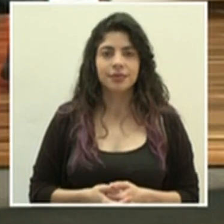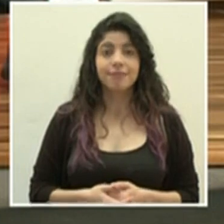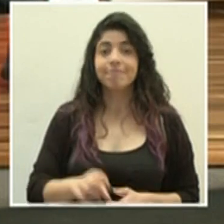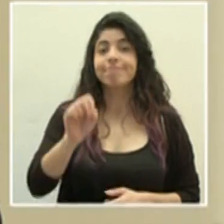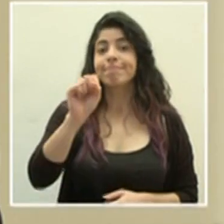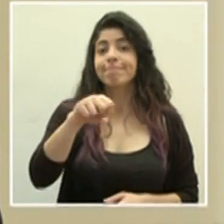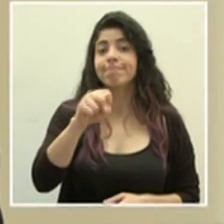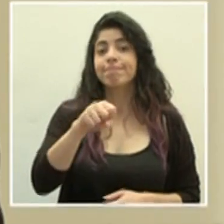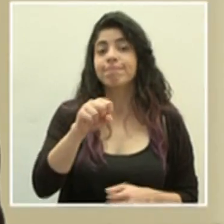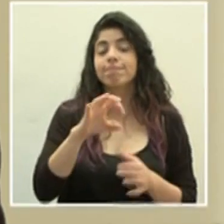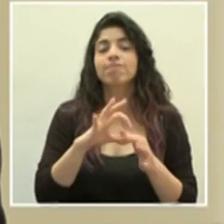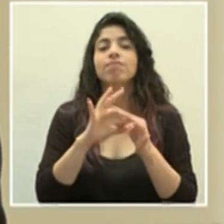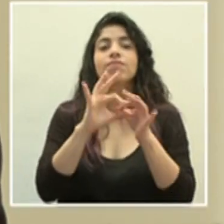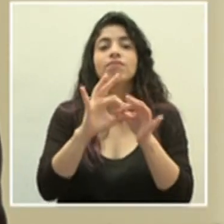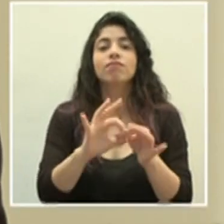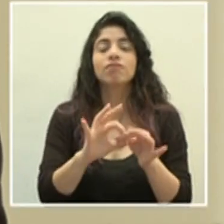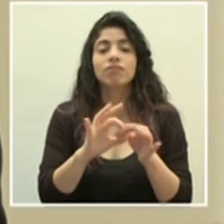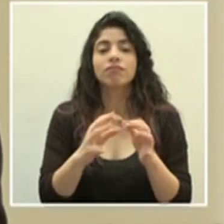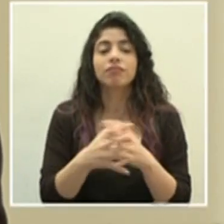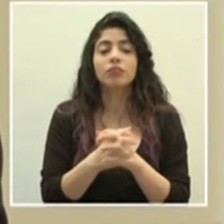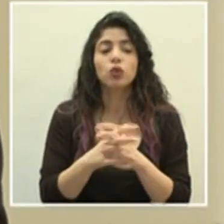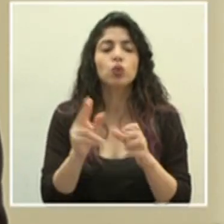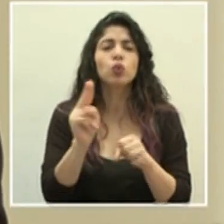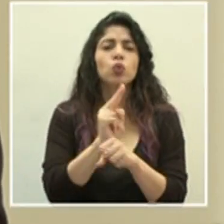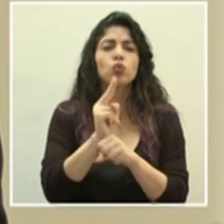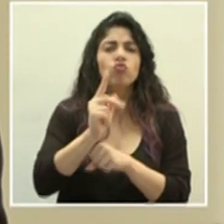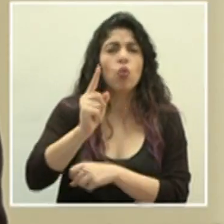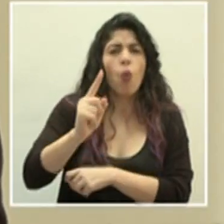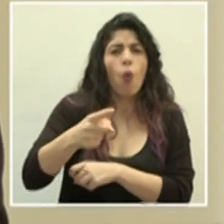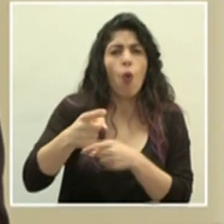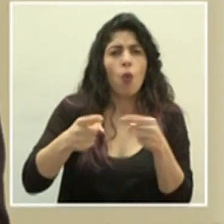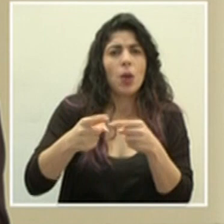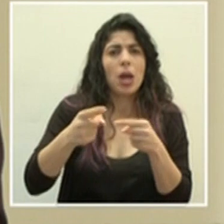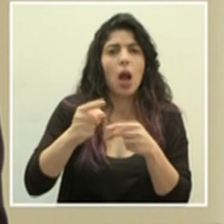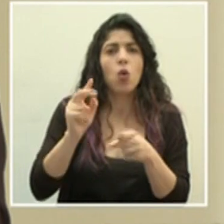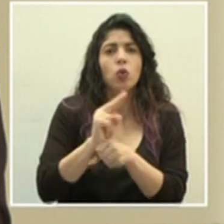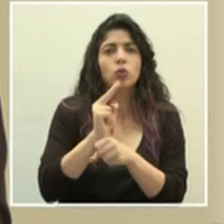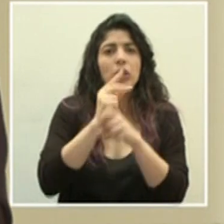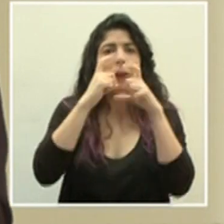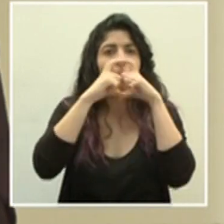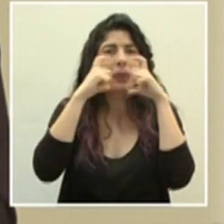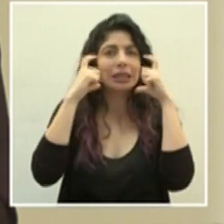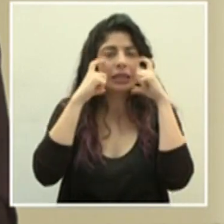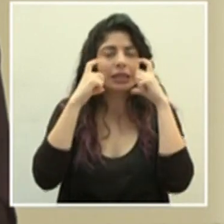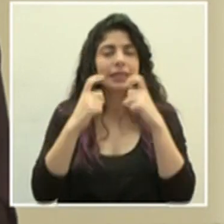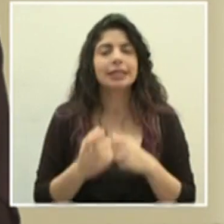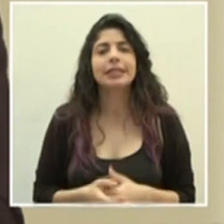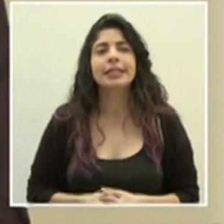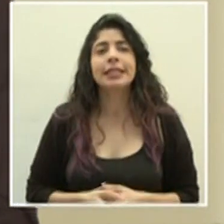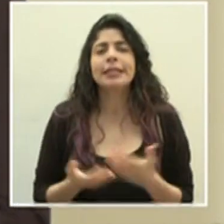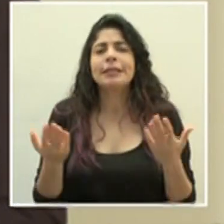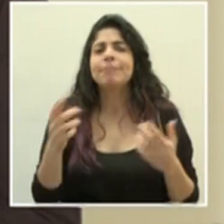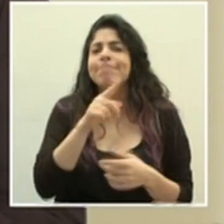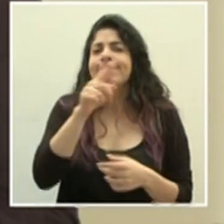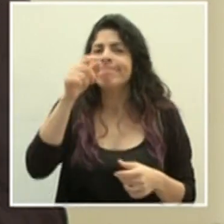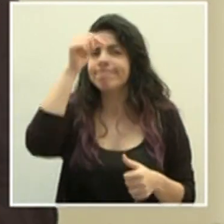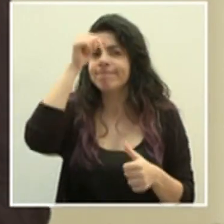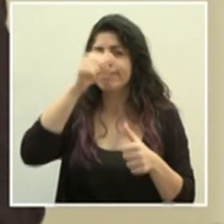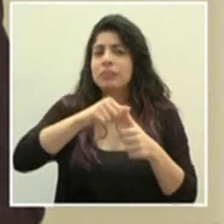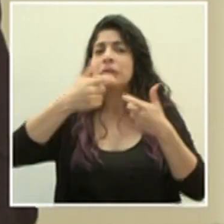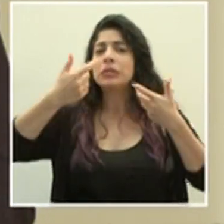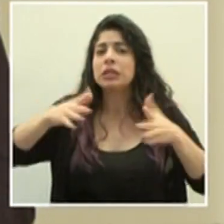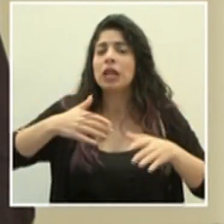Sí, con respecto al uso obligatorio de mascarillas, recordemos, nosotros ampliamos